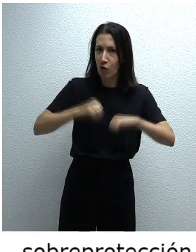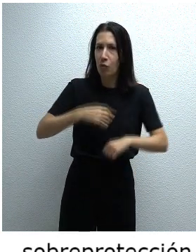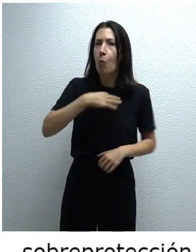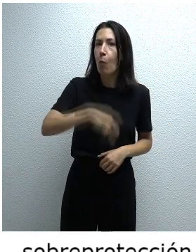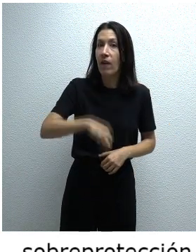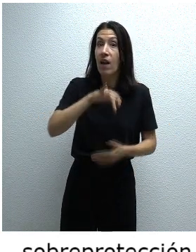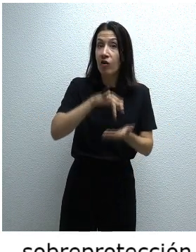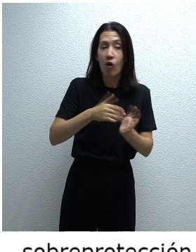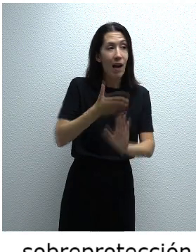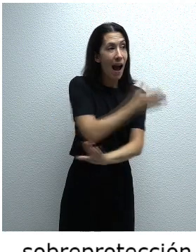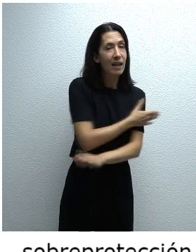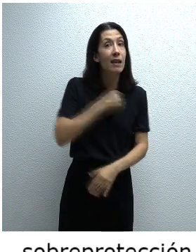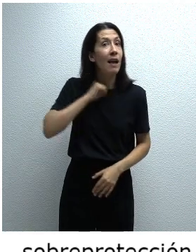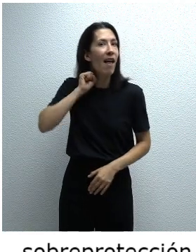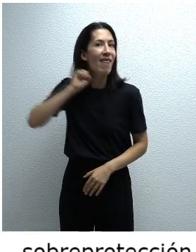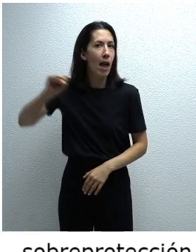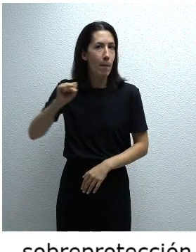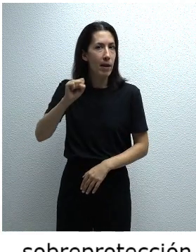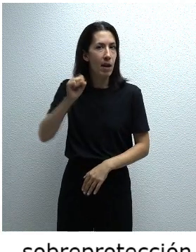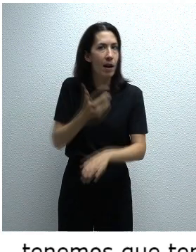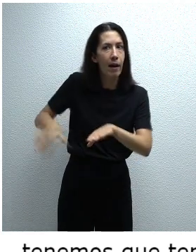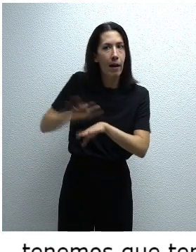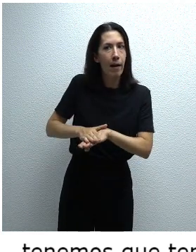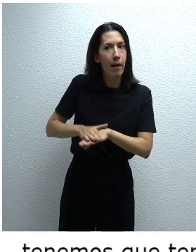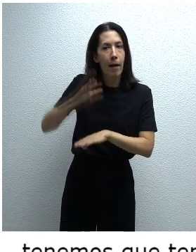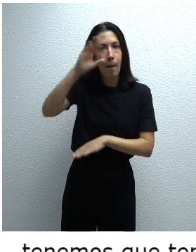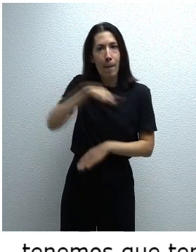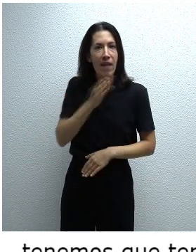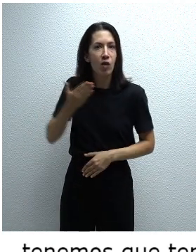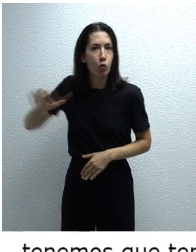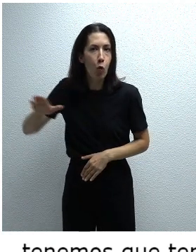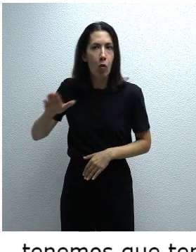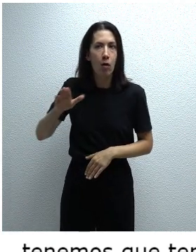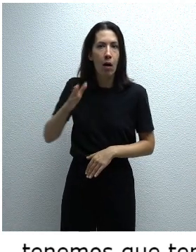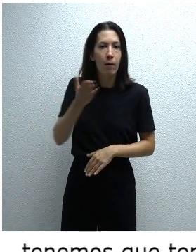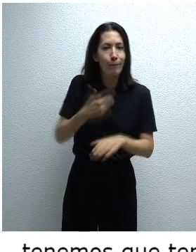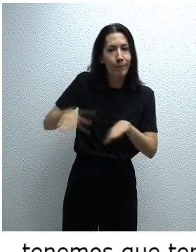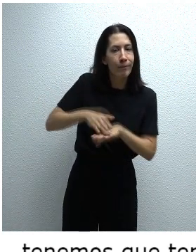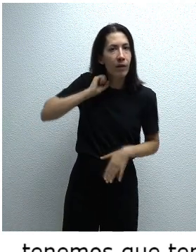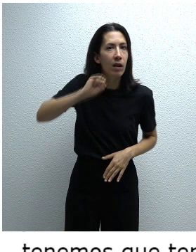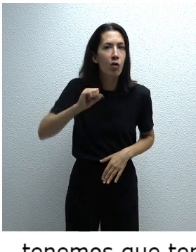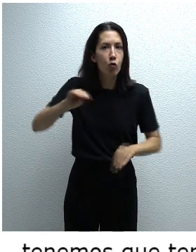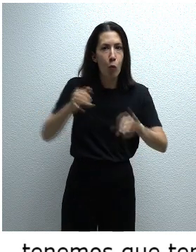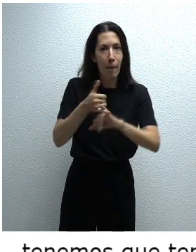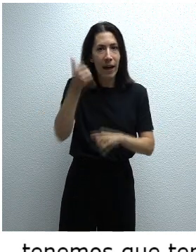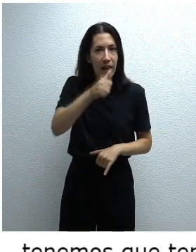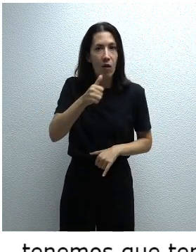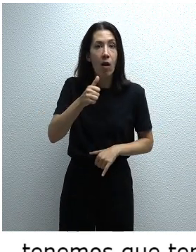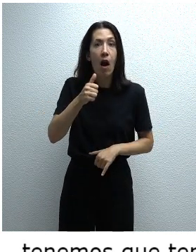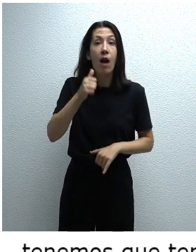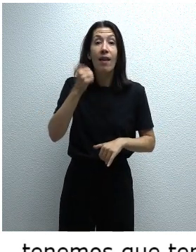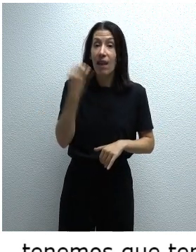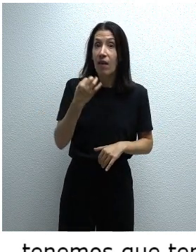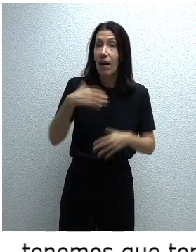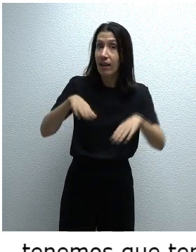de depender de sus padres a depender de su marido, a depender de sus hijos. Todo este proceso que las propias